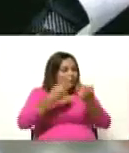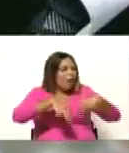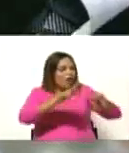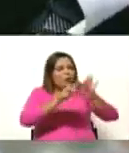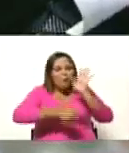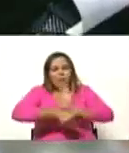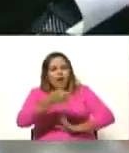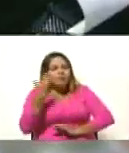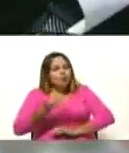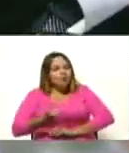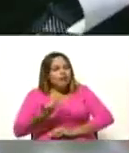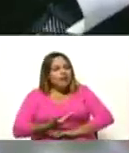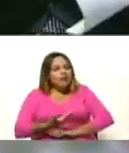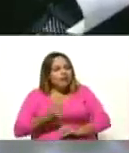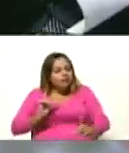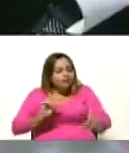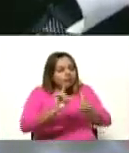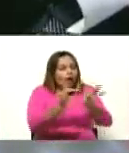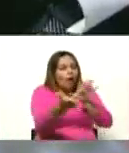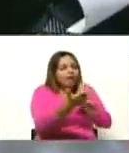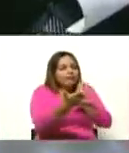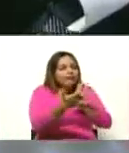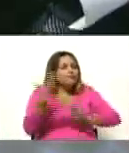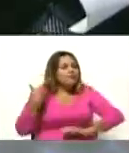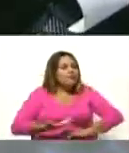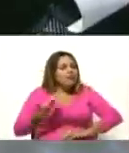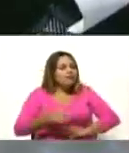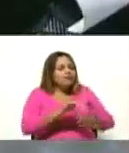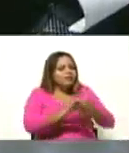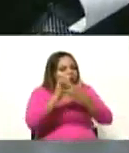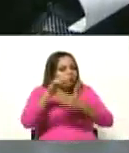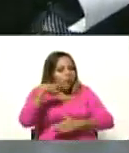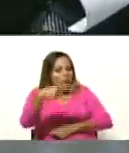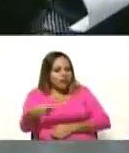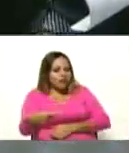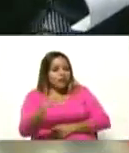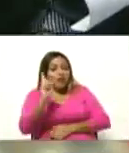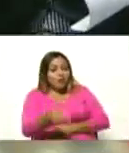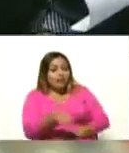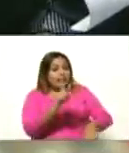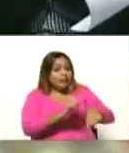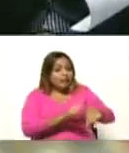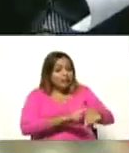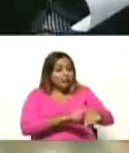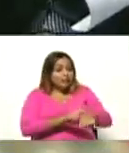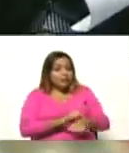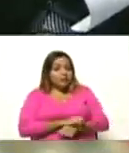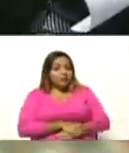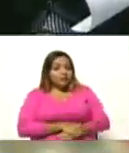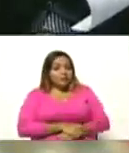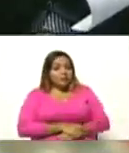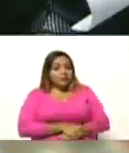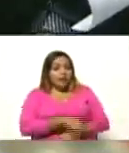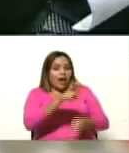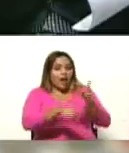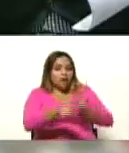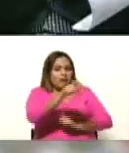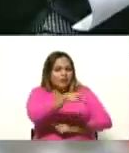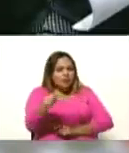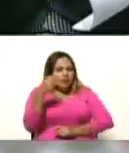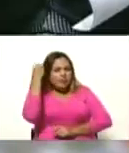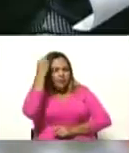más importantes. La cercanía es clave para un líder político, sobre todo en tiempos donde alguna gente